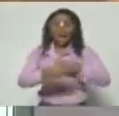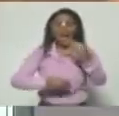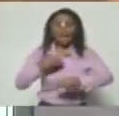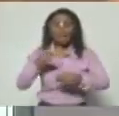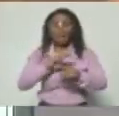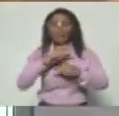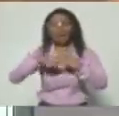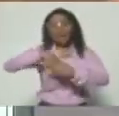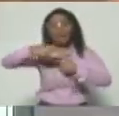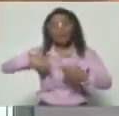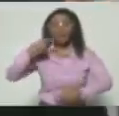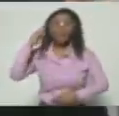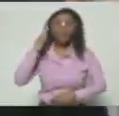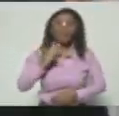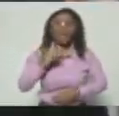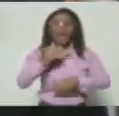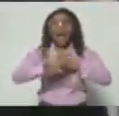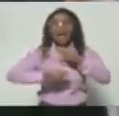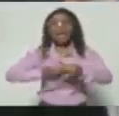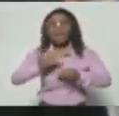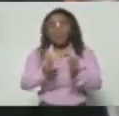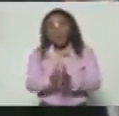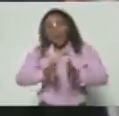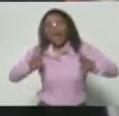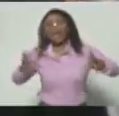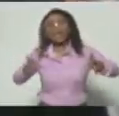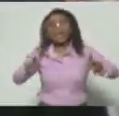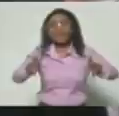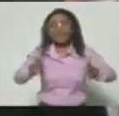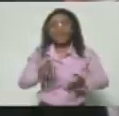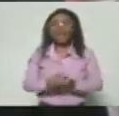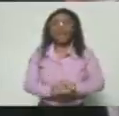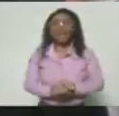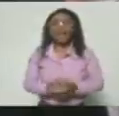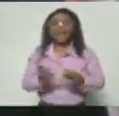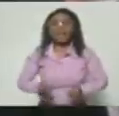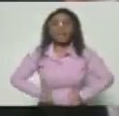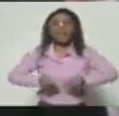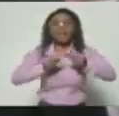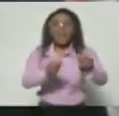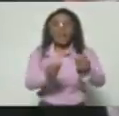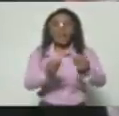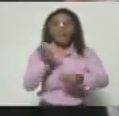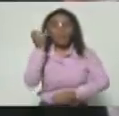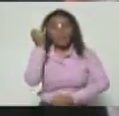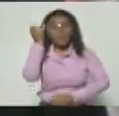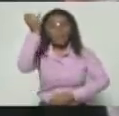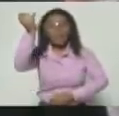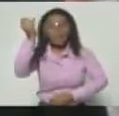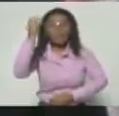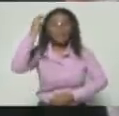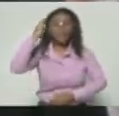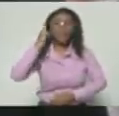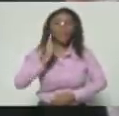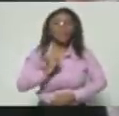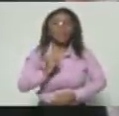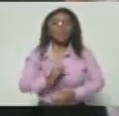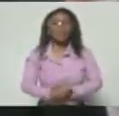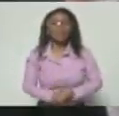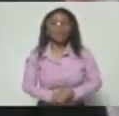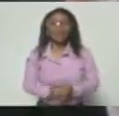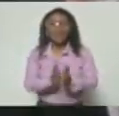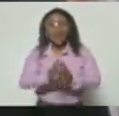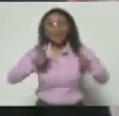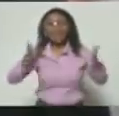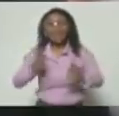Revolución Bolivariana, qué grandes esfuerzos han dado las ideas del bolivarianismo, qué